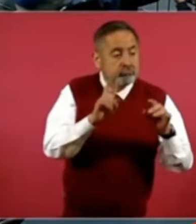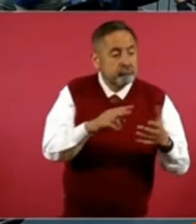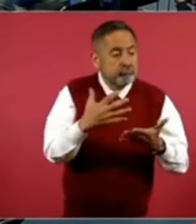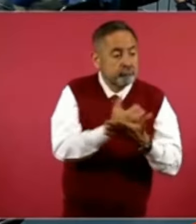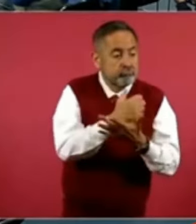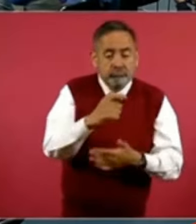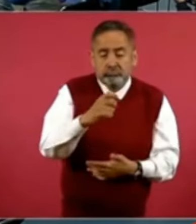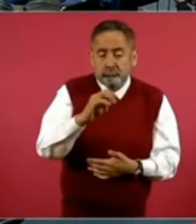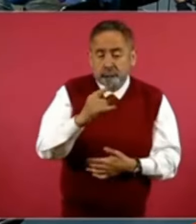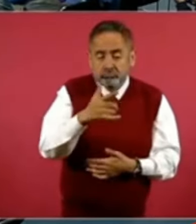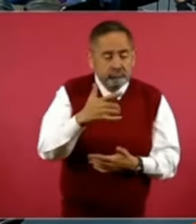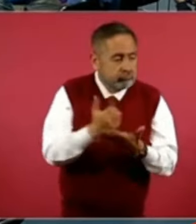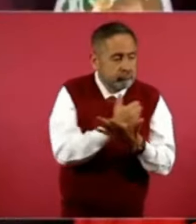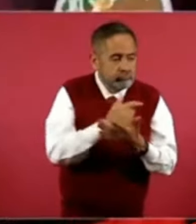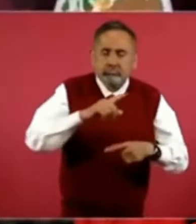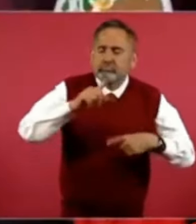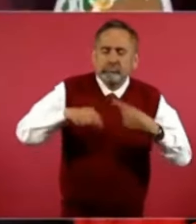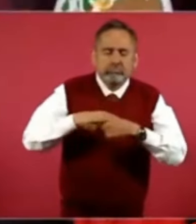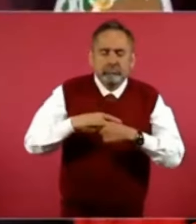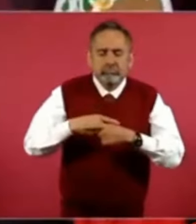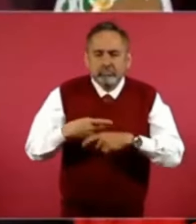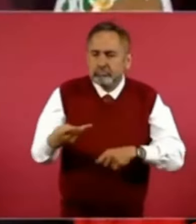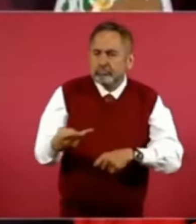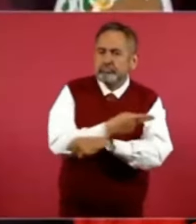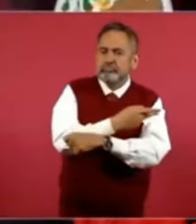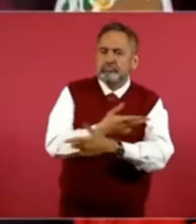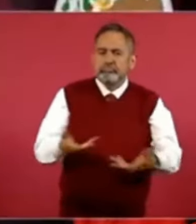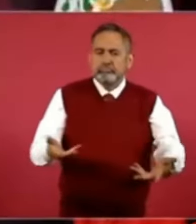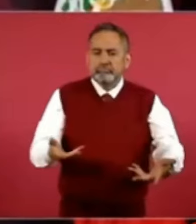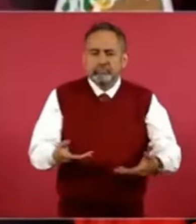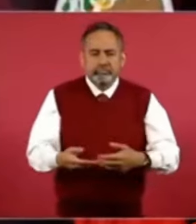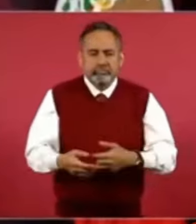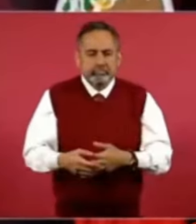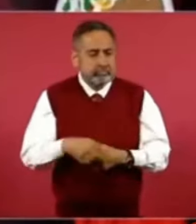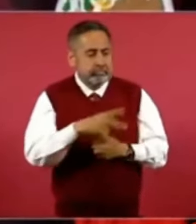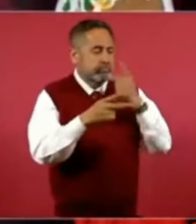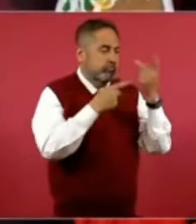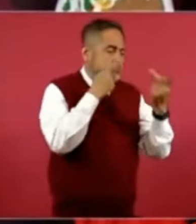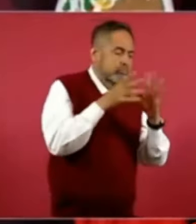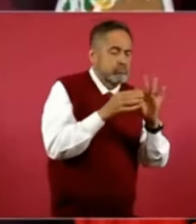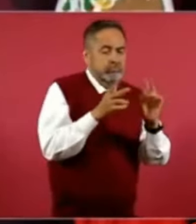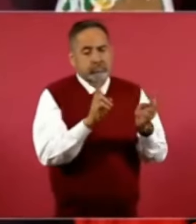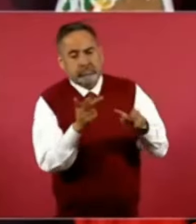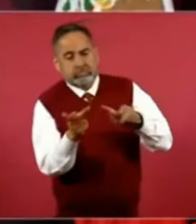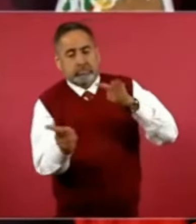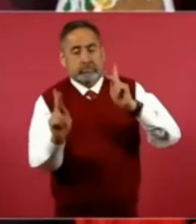pasó? Ya luego empiezan con sus interpretaciones